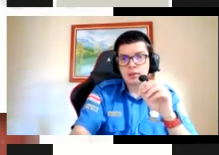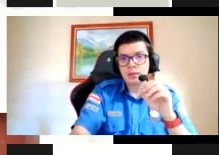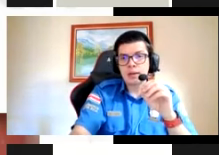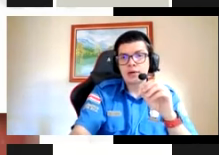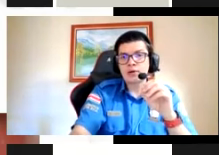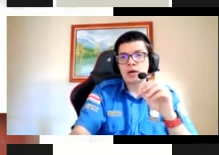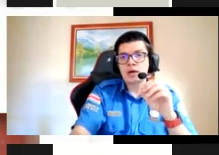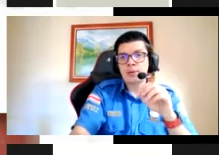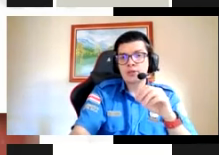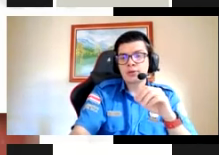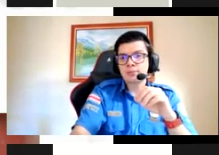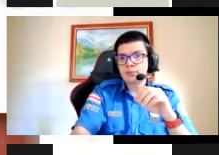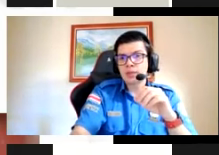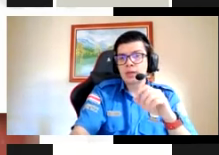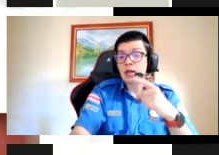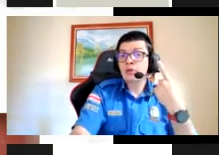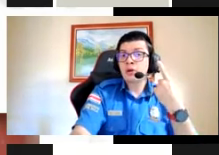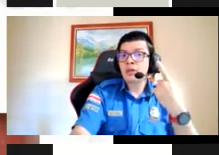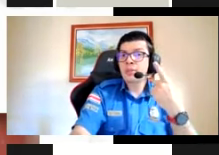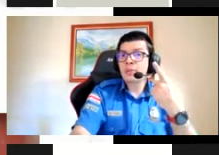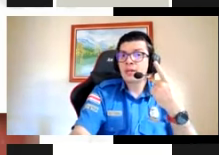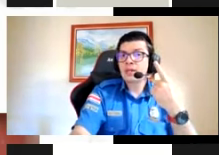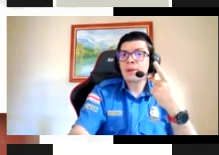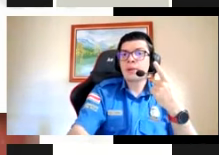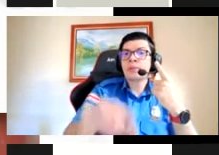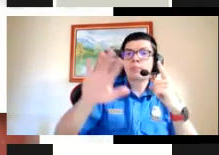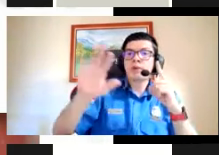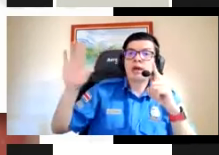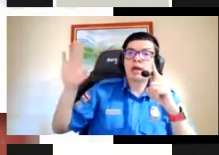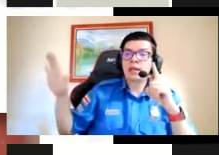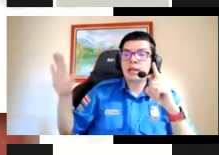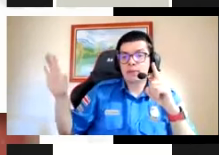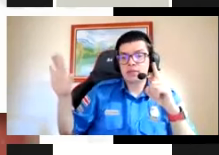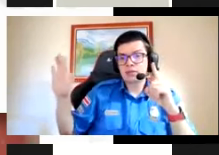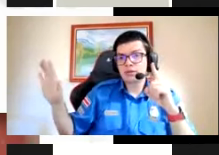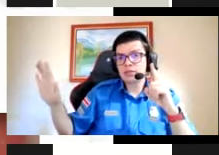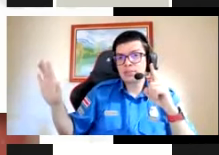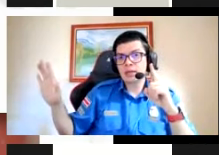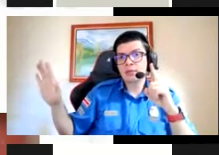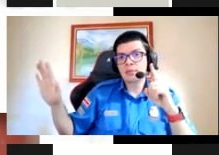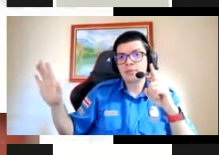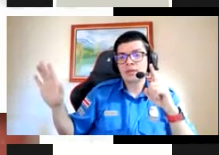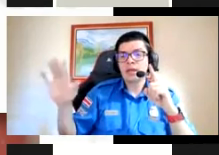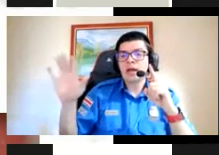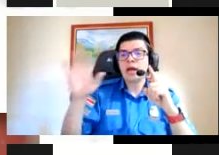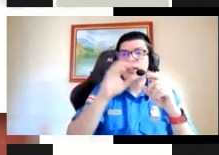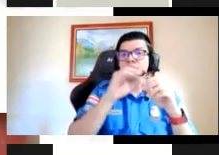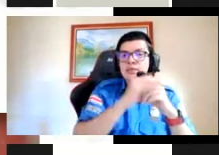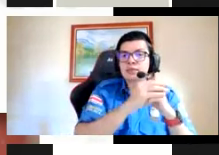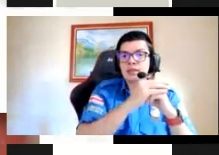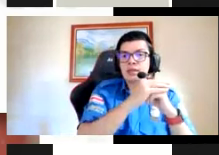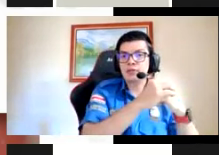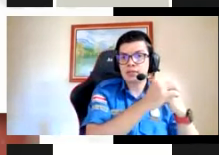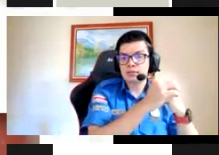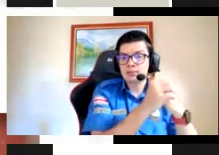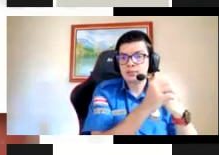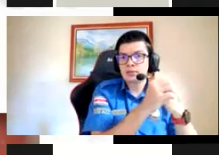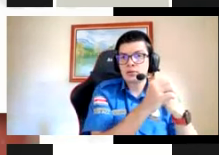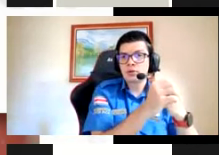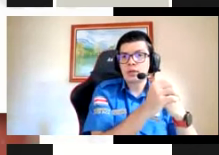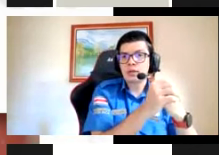sirve para regular la presión. El regulador de primera etapa me baja de la presión del recipiente a 10